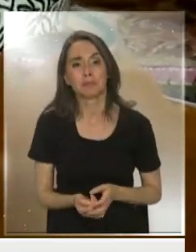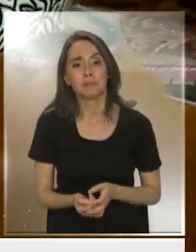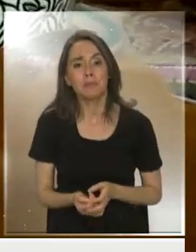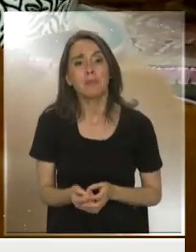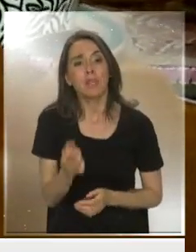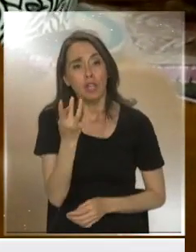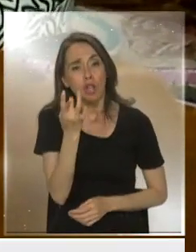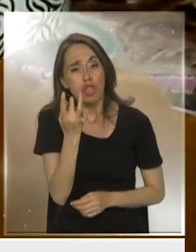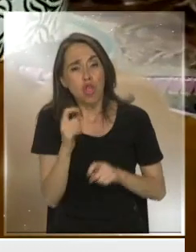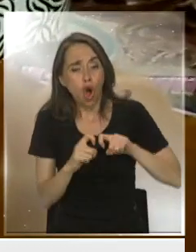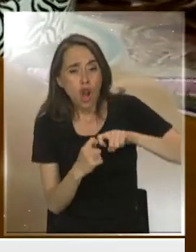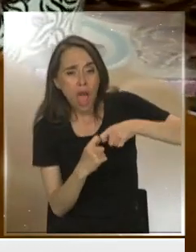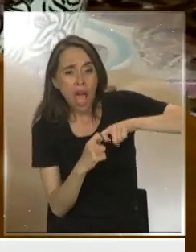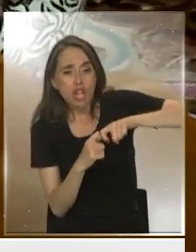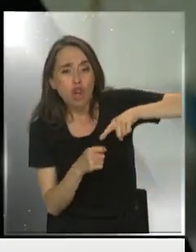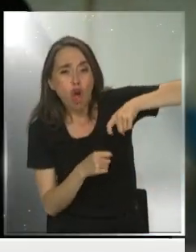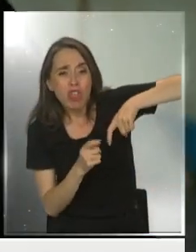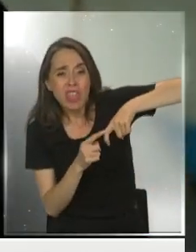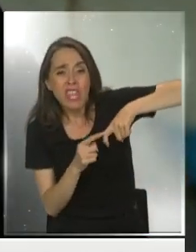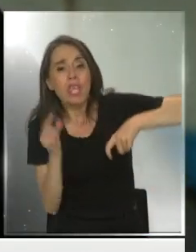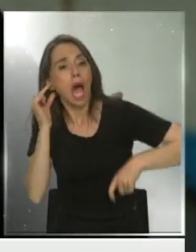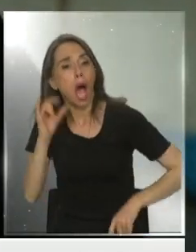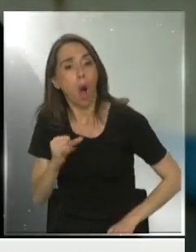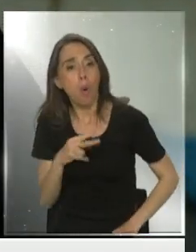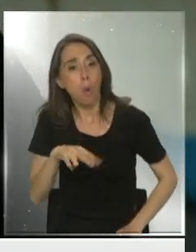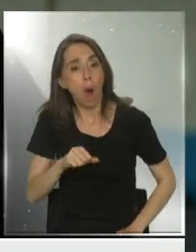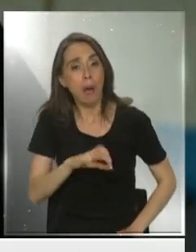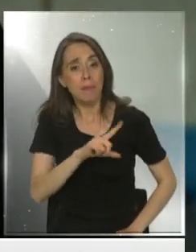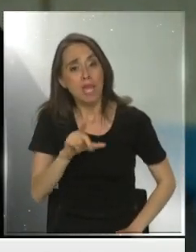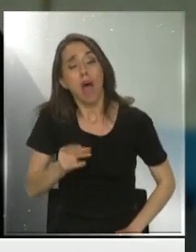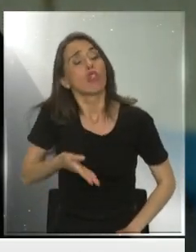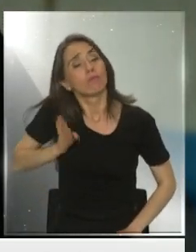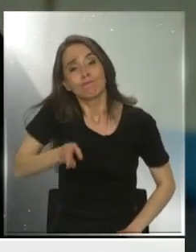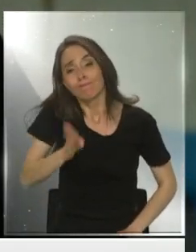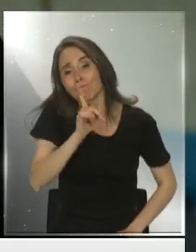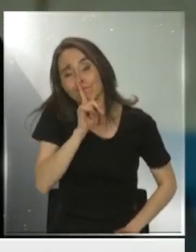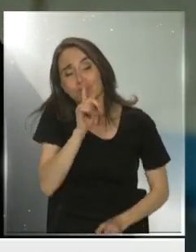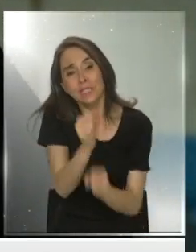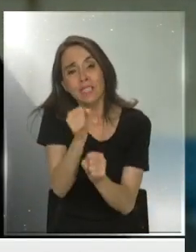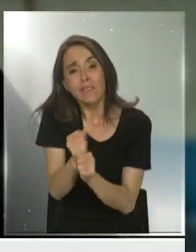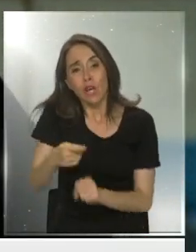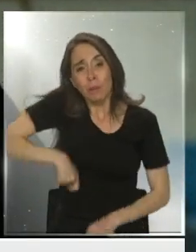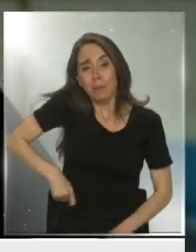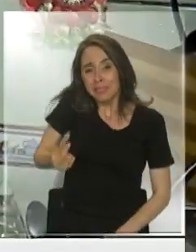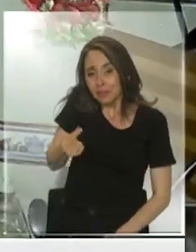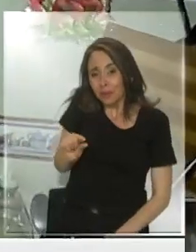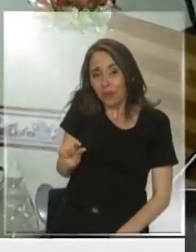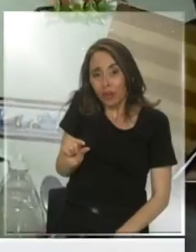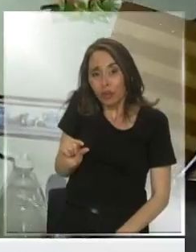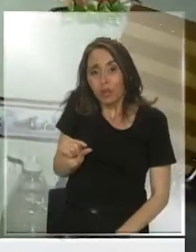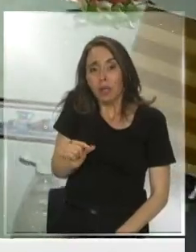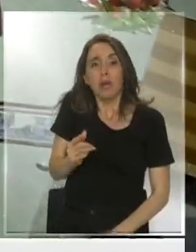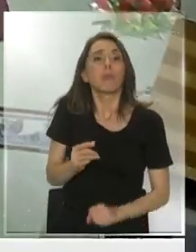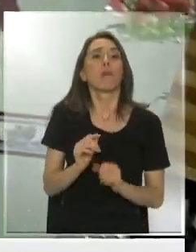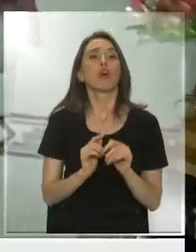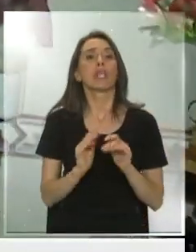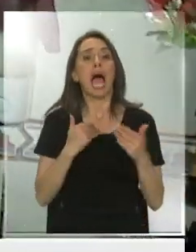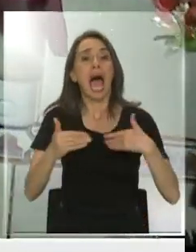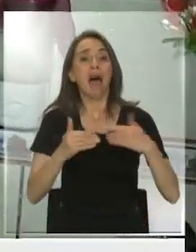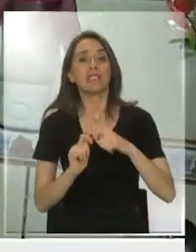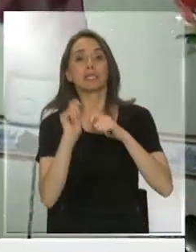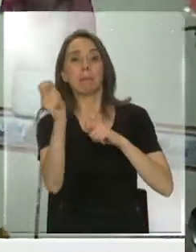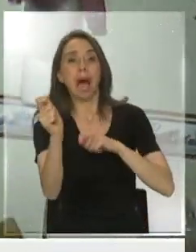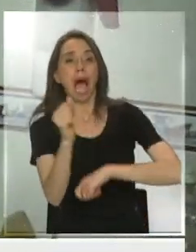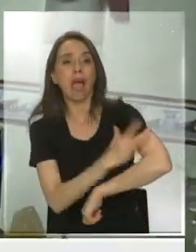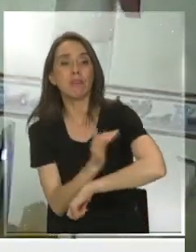Pese a los dolores de su rodilla, Juana Mellado debe seguir trabajando. Su baja pensión es el resultado de lagunas en las